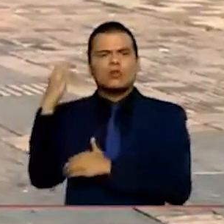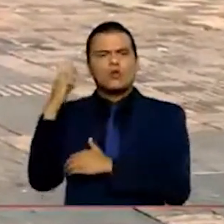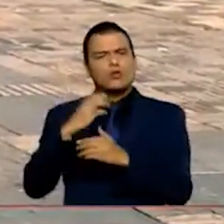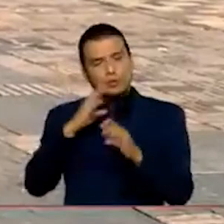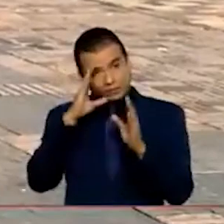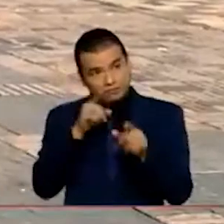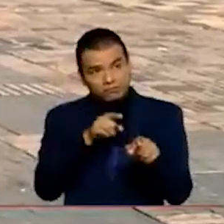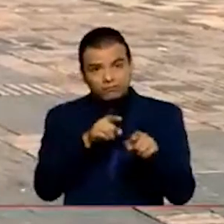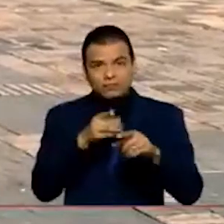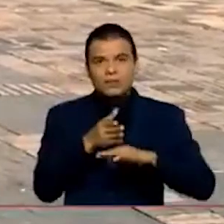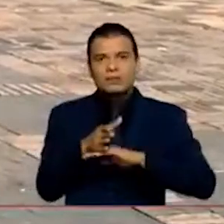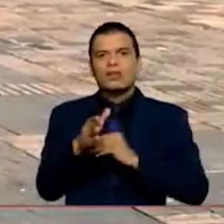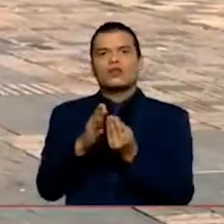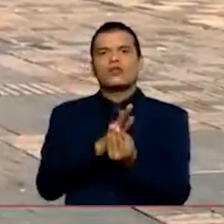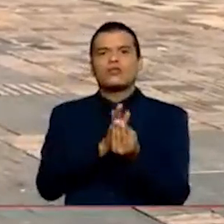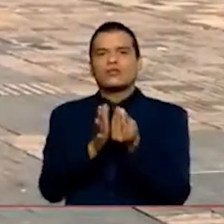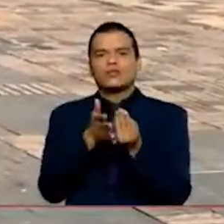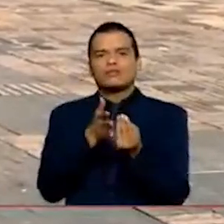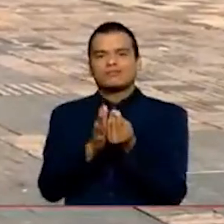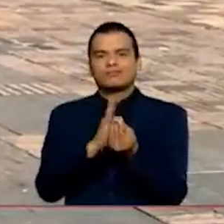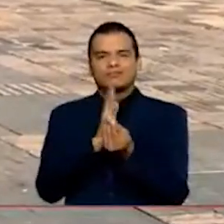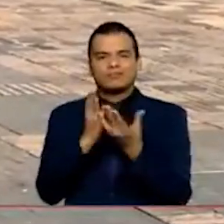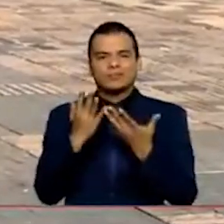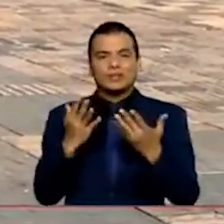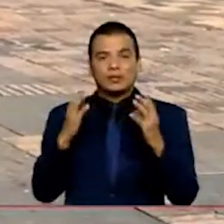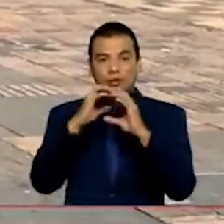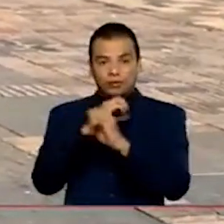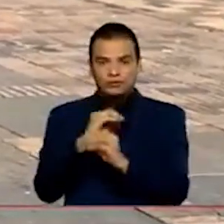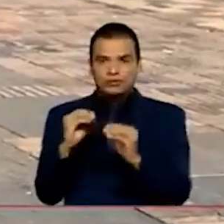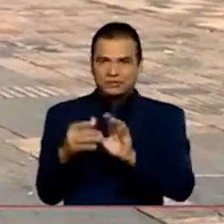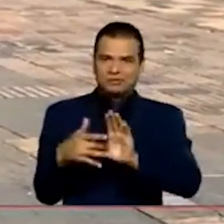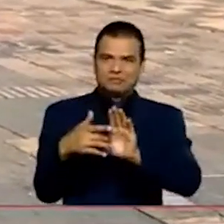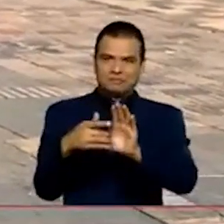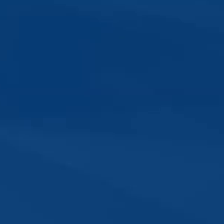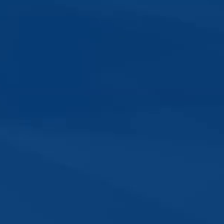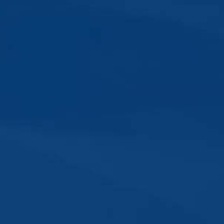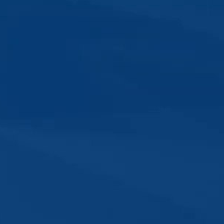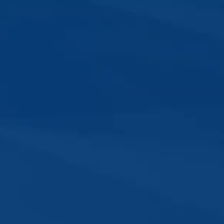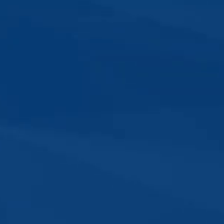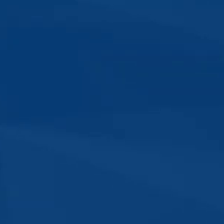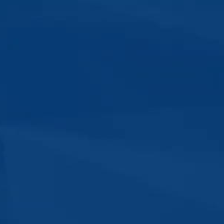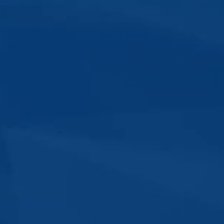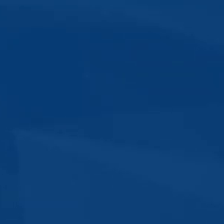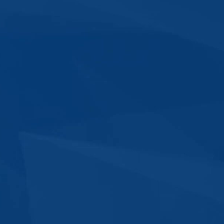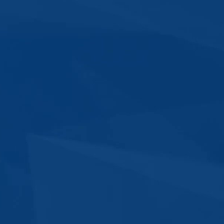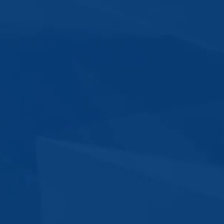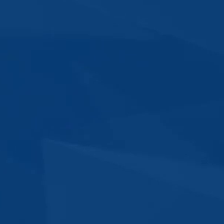cara a esta última fecha del hexagonal, y en la emisión de la noche nos vemos con todos los detalles.